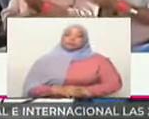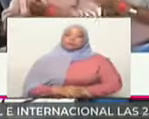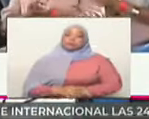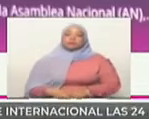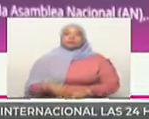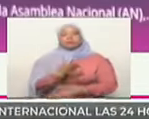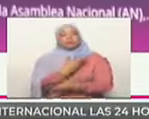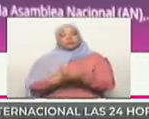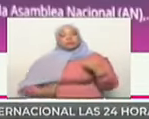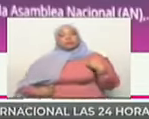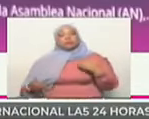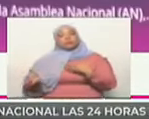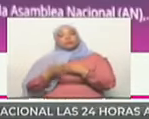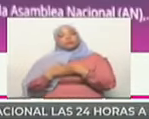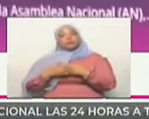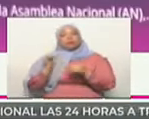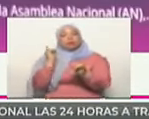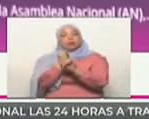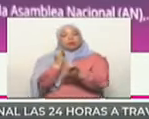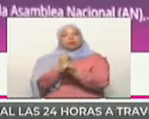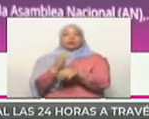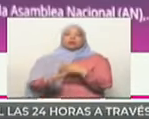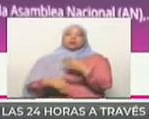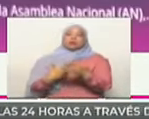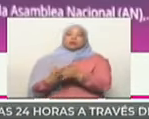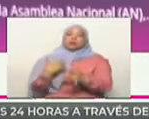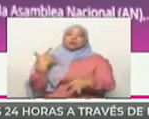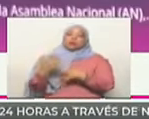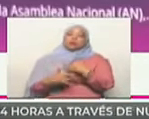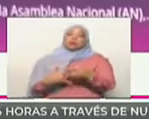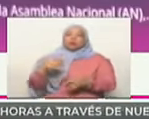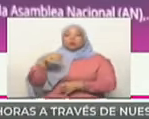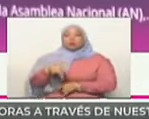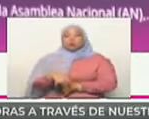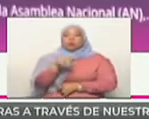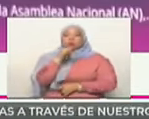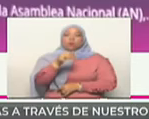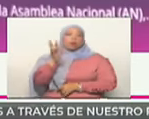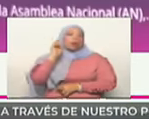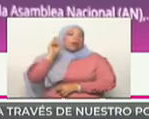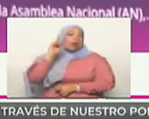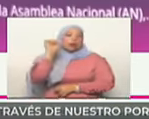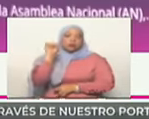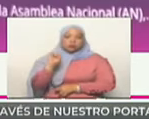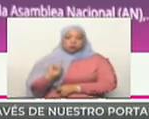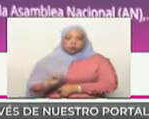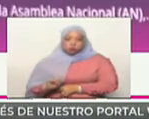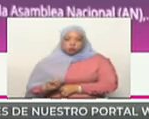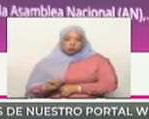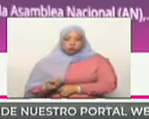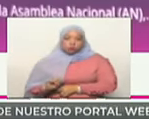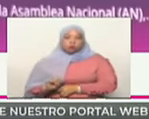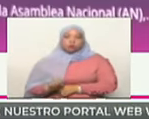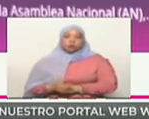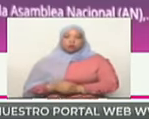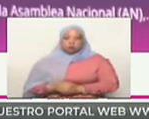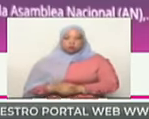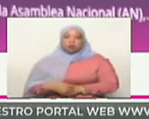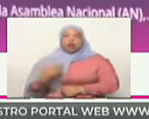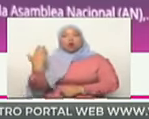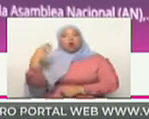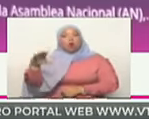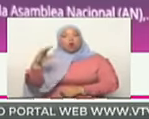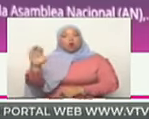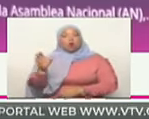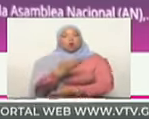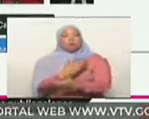ya para cerrar Zona Digital, vamos a leer esta nota de la Radio del Sur, pues habla sobre el presidente de Colombia, Gustavo